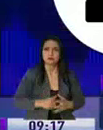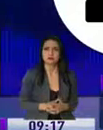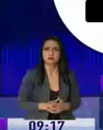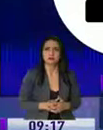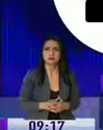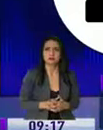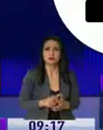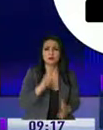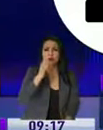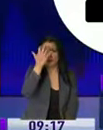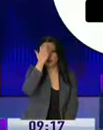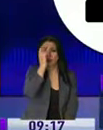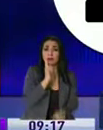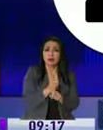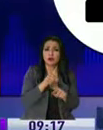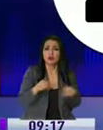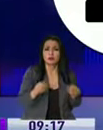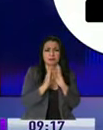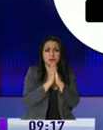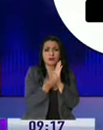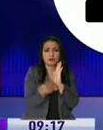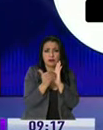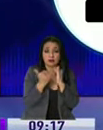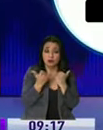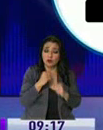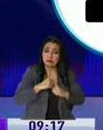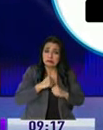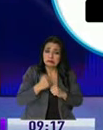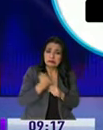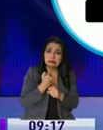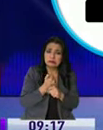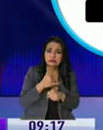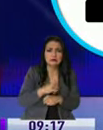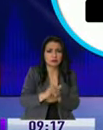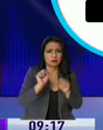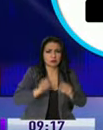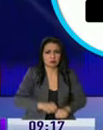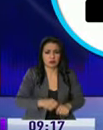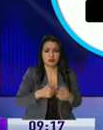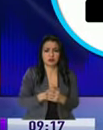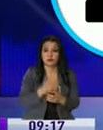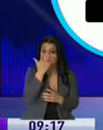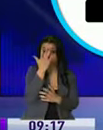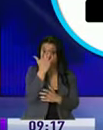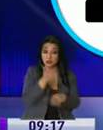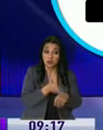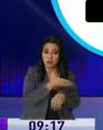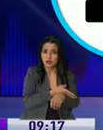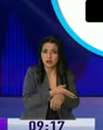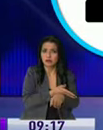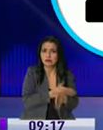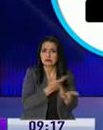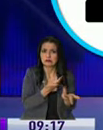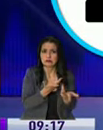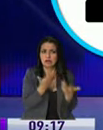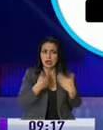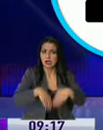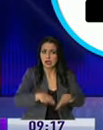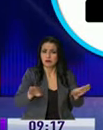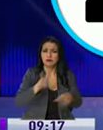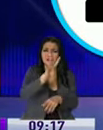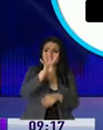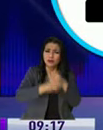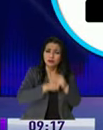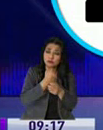poco, pero vamos a apelar. Estamos en esa apelación, estamos trabajando y lo vamos a hacer, porque esto no se acaba.